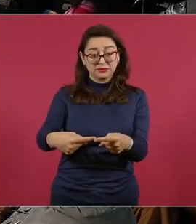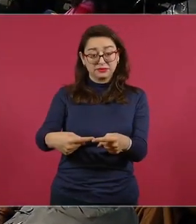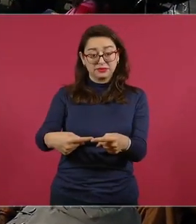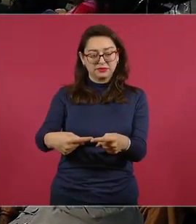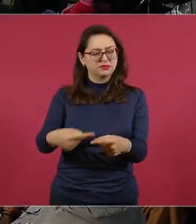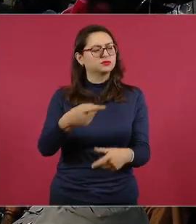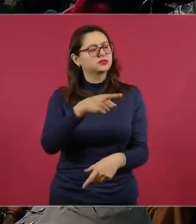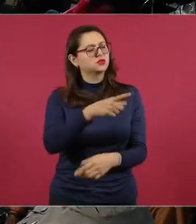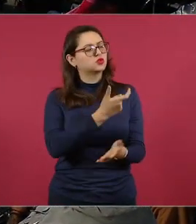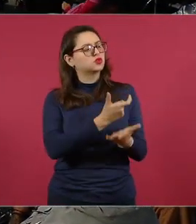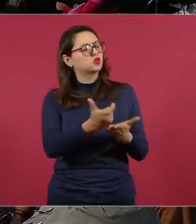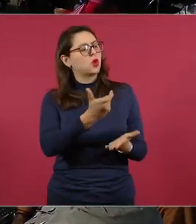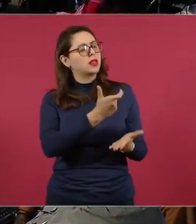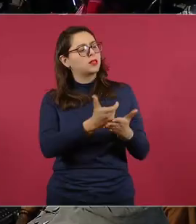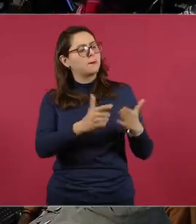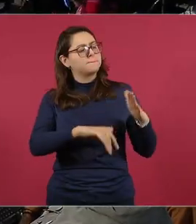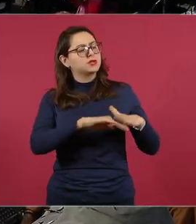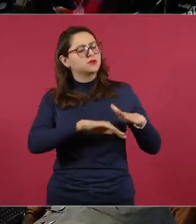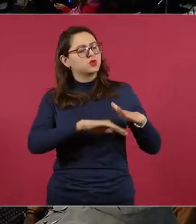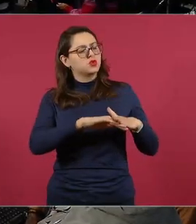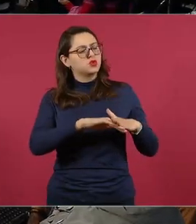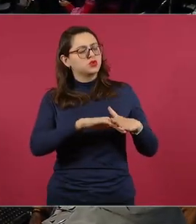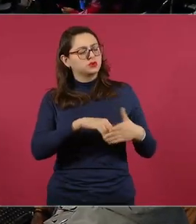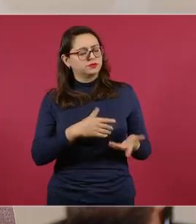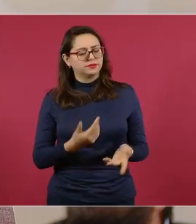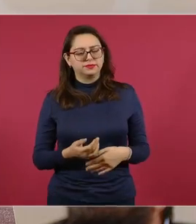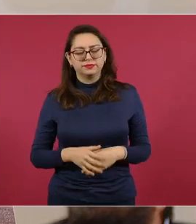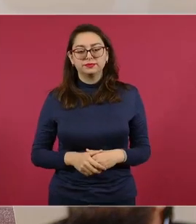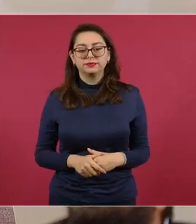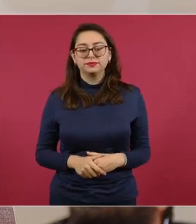lo del aumento del salario al mínimo,